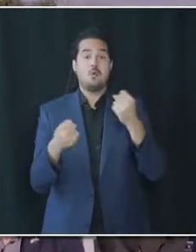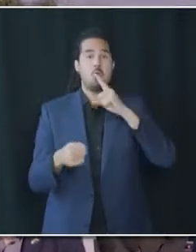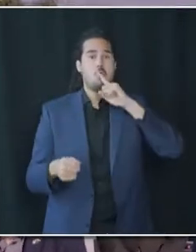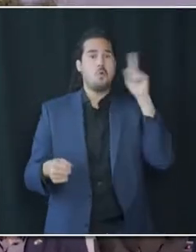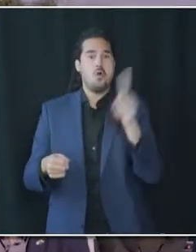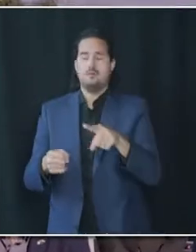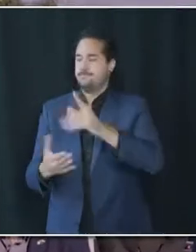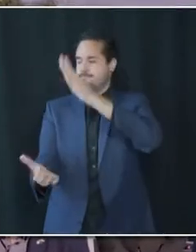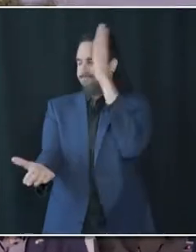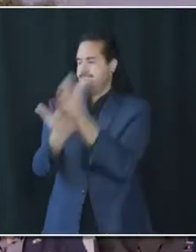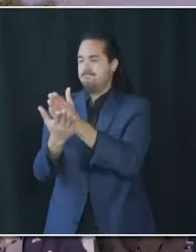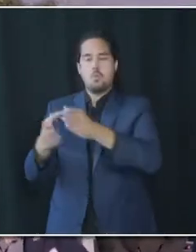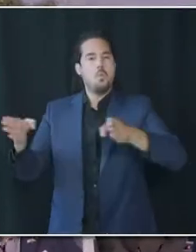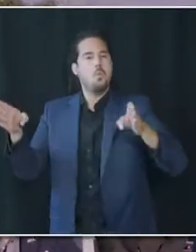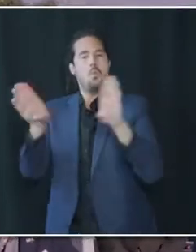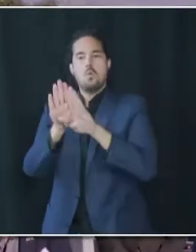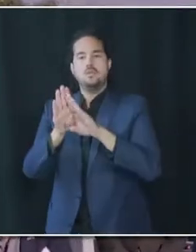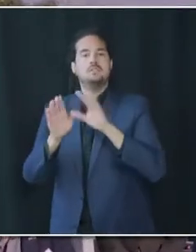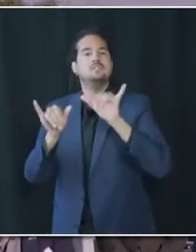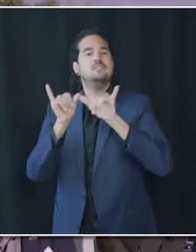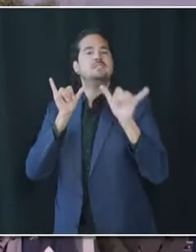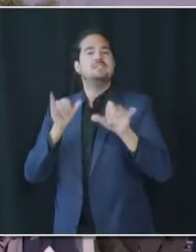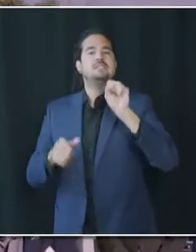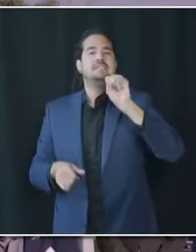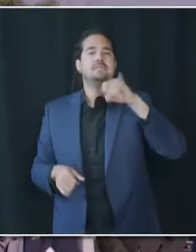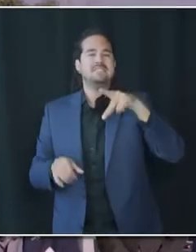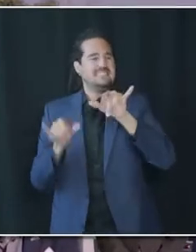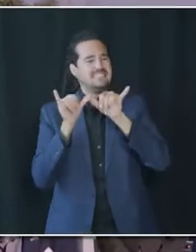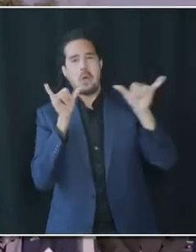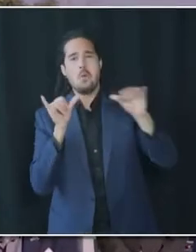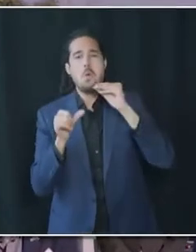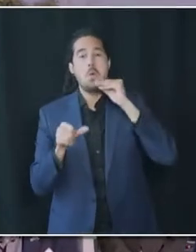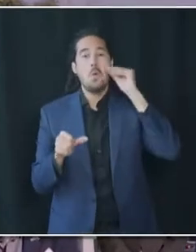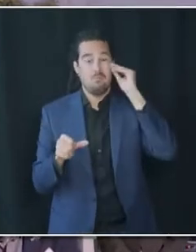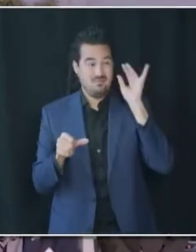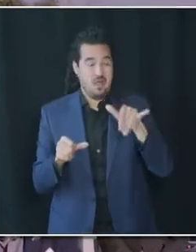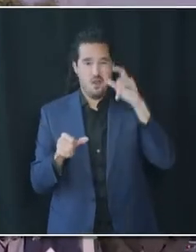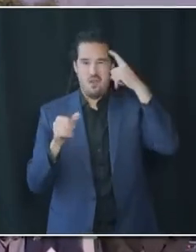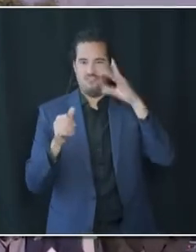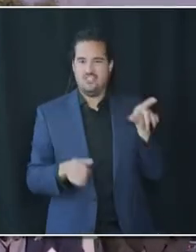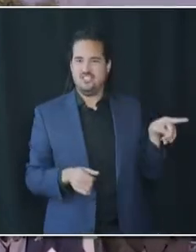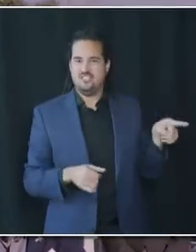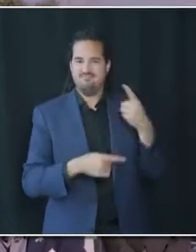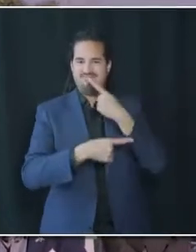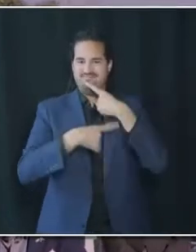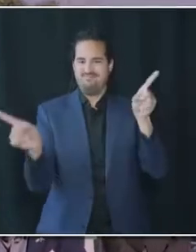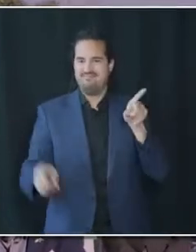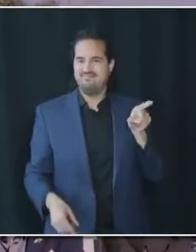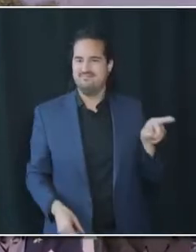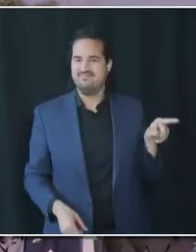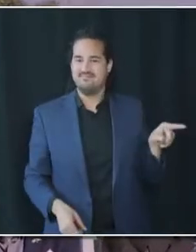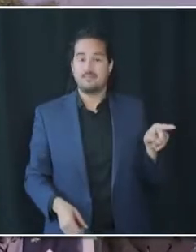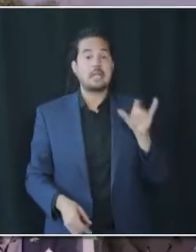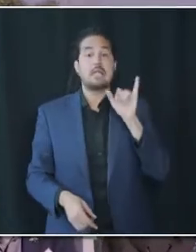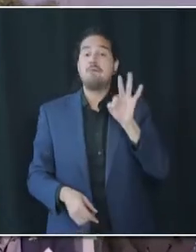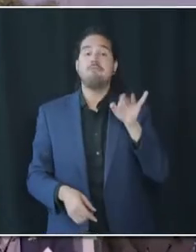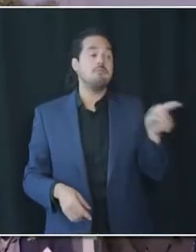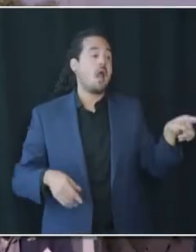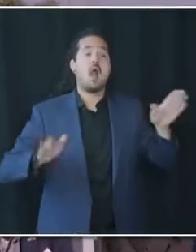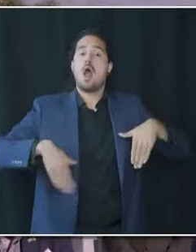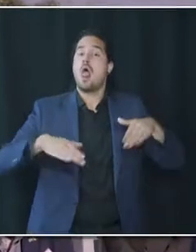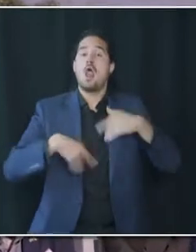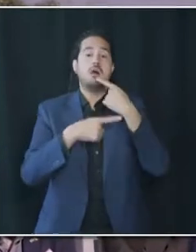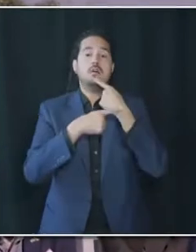quedarse en casa no hubiera sido vigente y acaban de publicar esto si eso no